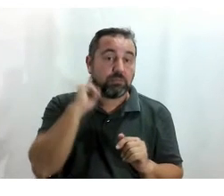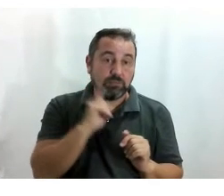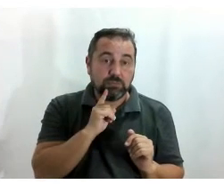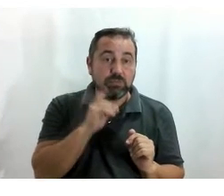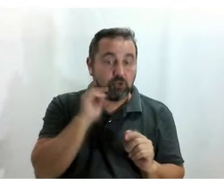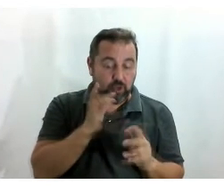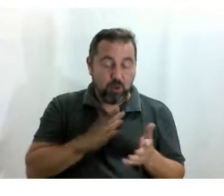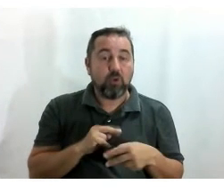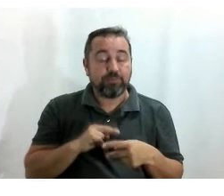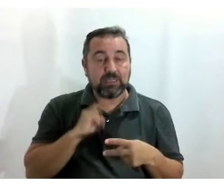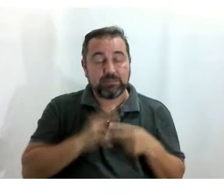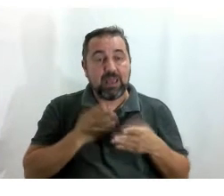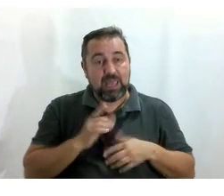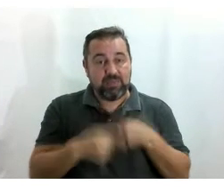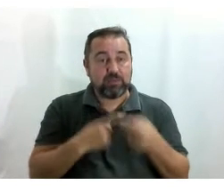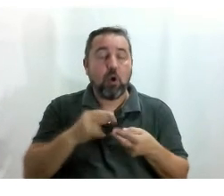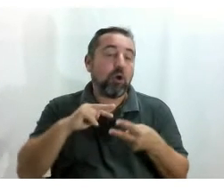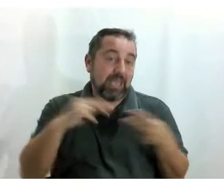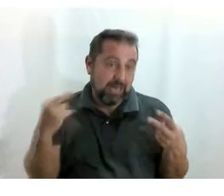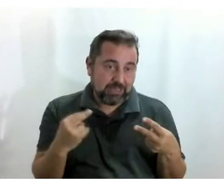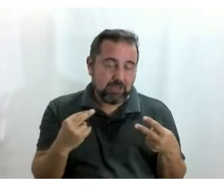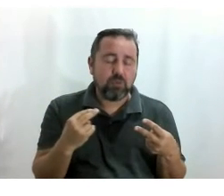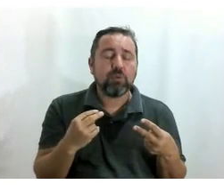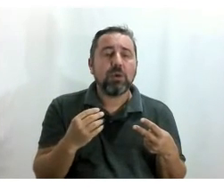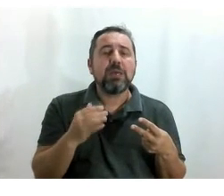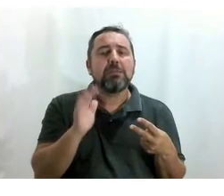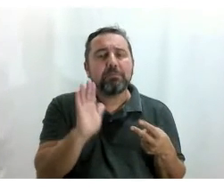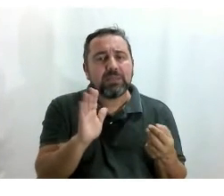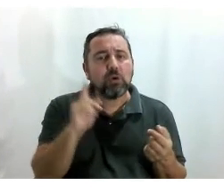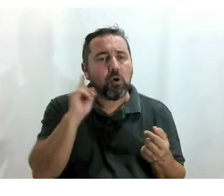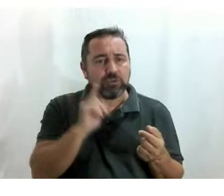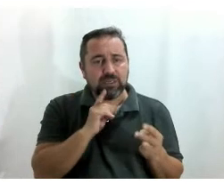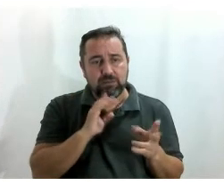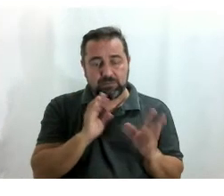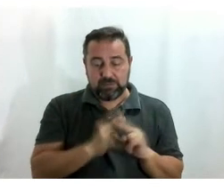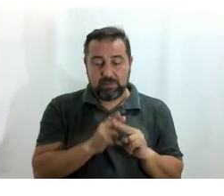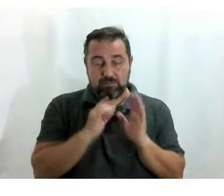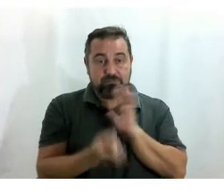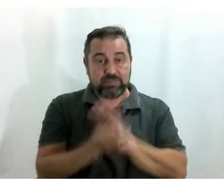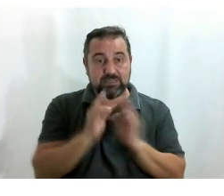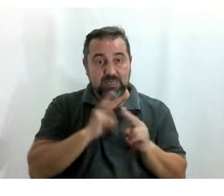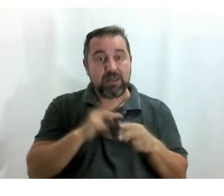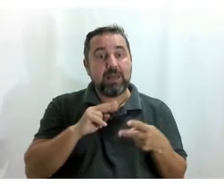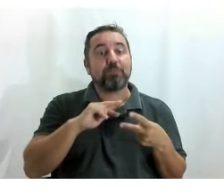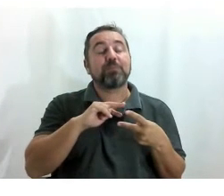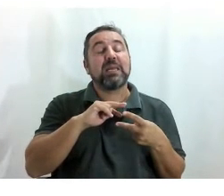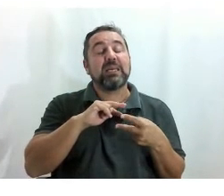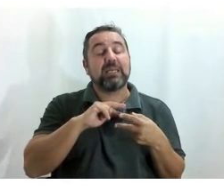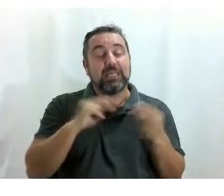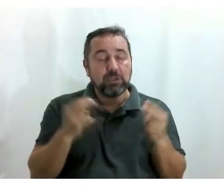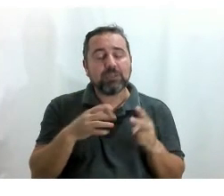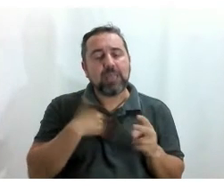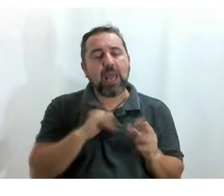sorderas hereditarias o de origen genético, pero para las sorderas de origen genético ya hay terapias